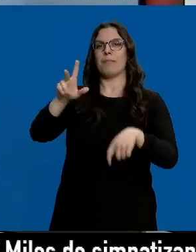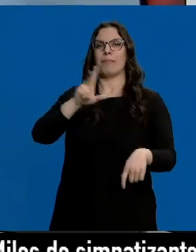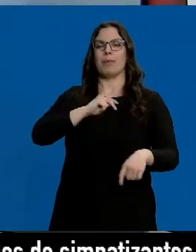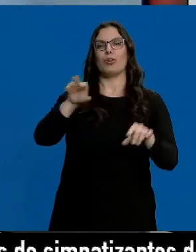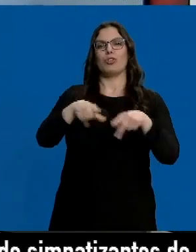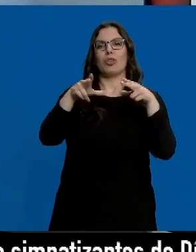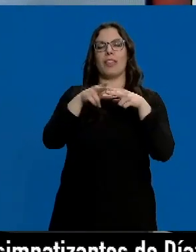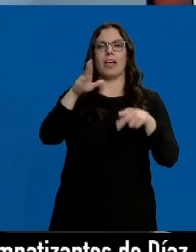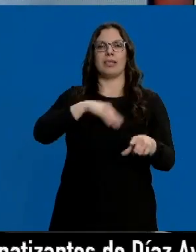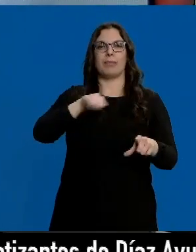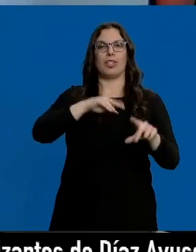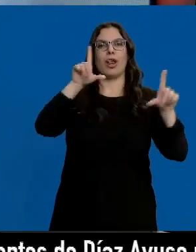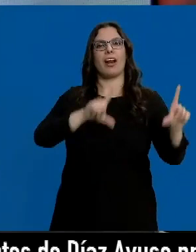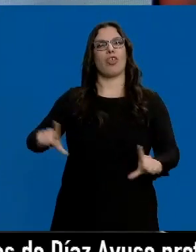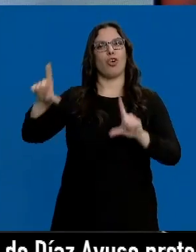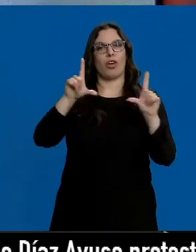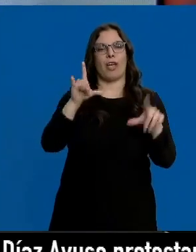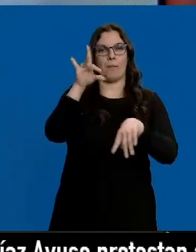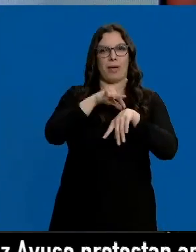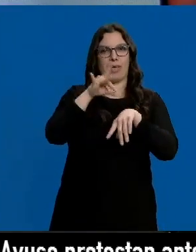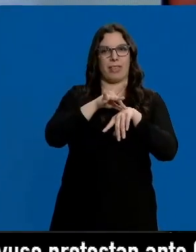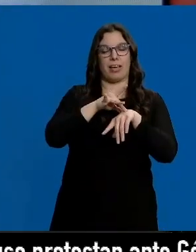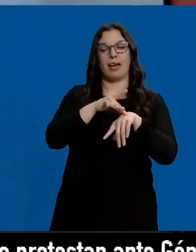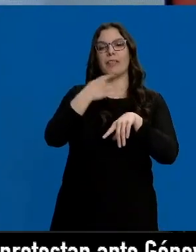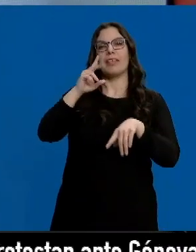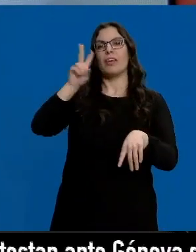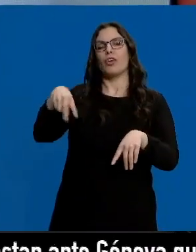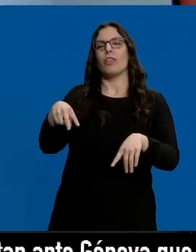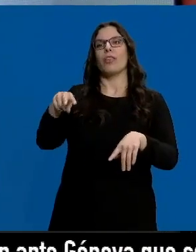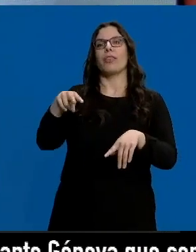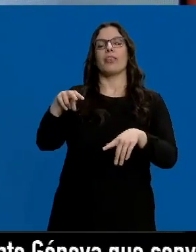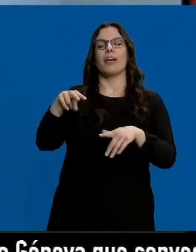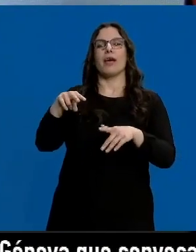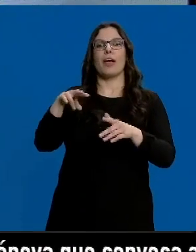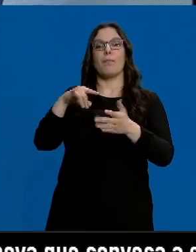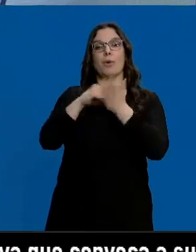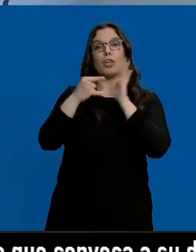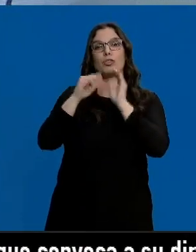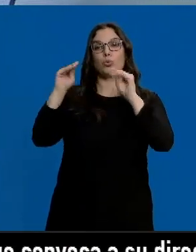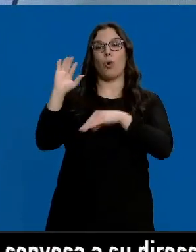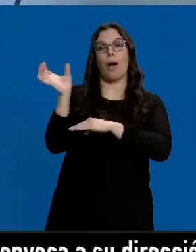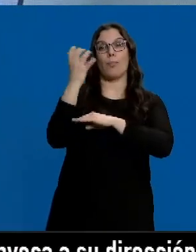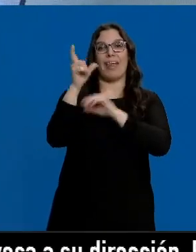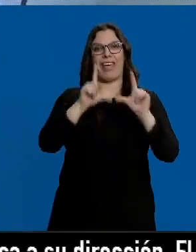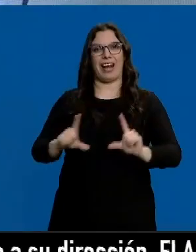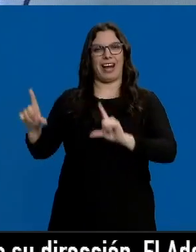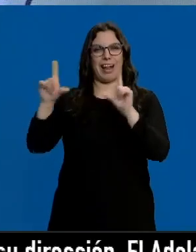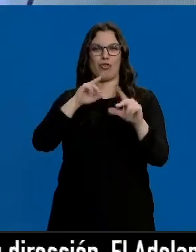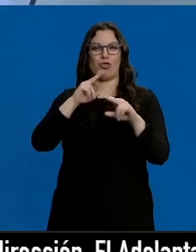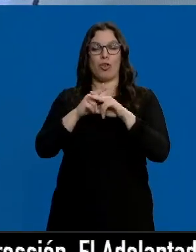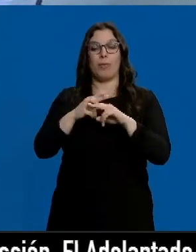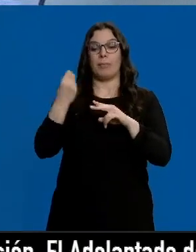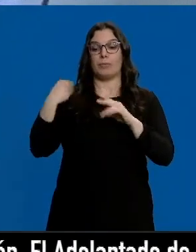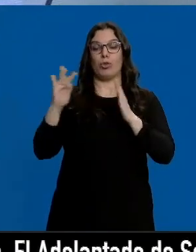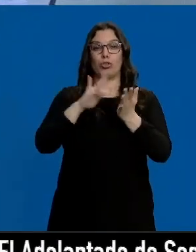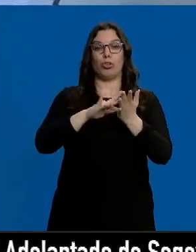Sociedad Española de Radiología Médica. Reconoce el proyecto Ambulancia Rayo. En los peores momentos de la pandemia permitió